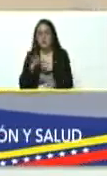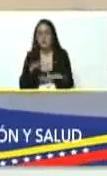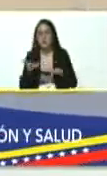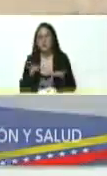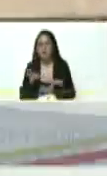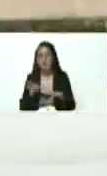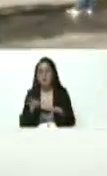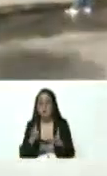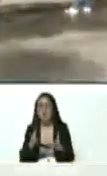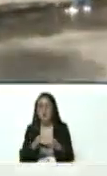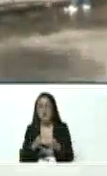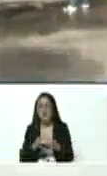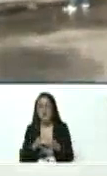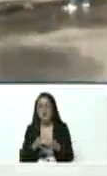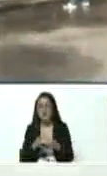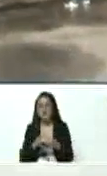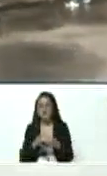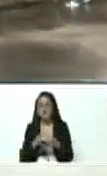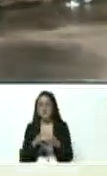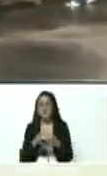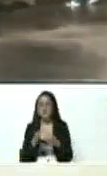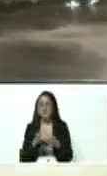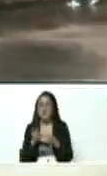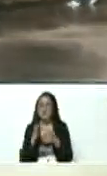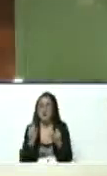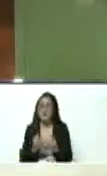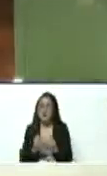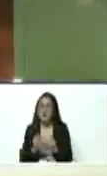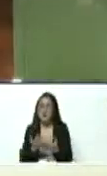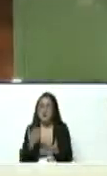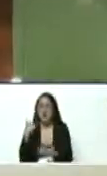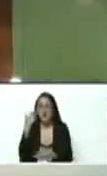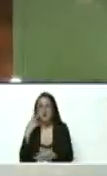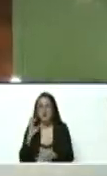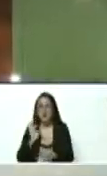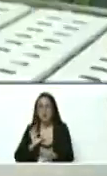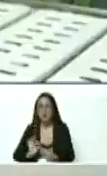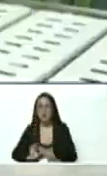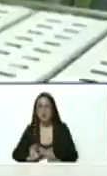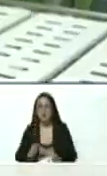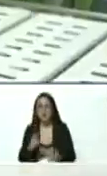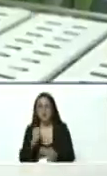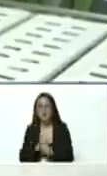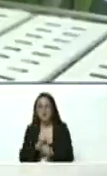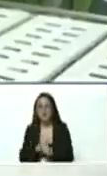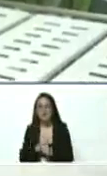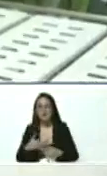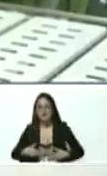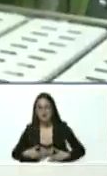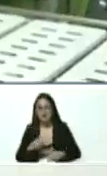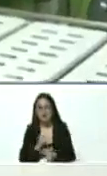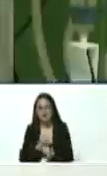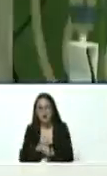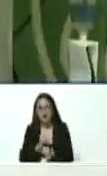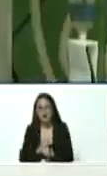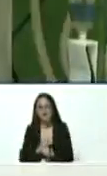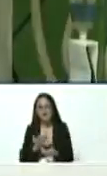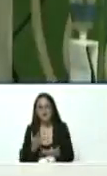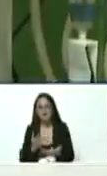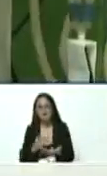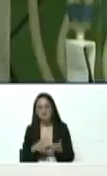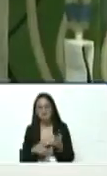Movimiento del Magisterio, con el Comité de Familias Aristóbulo Histori, pero sobre todo la fuerza del trabajo colectivo como una herramienta para